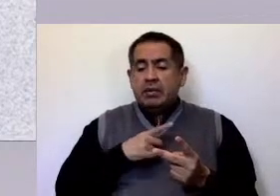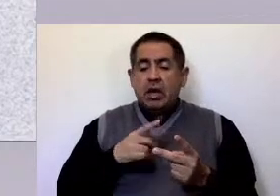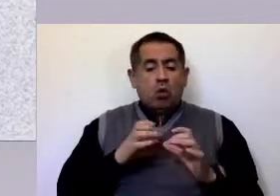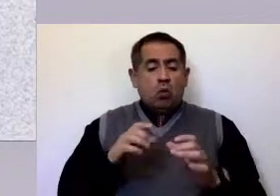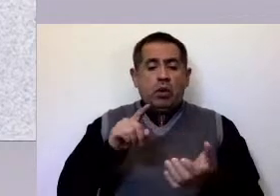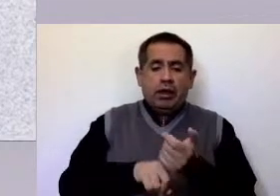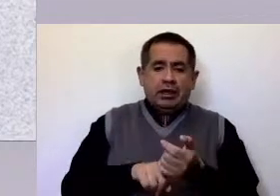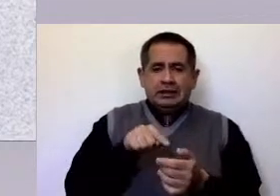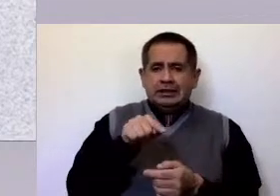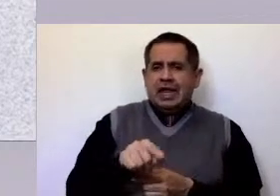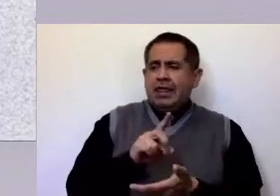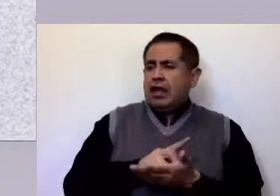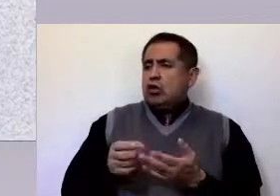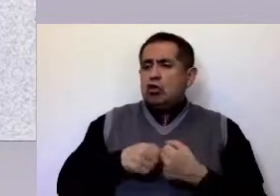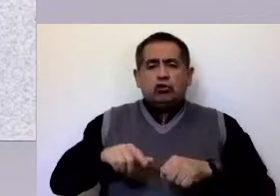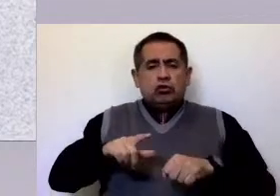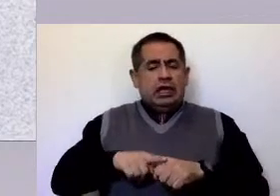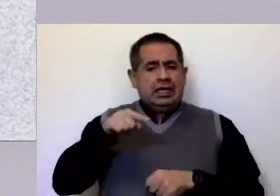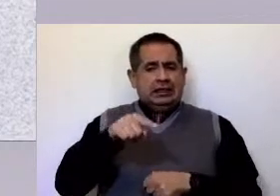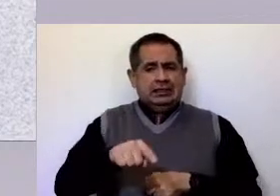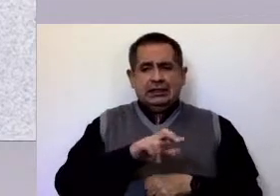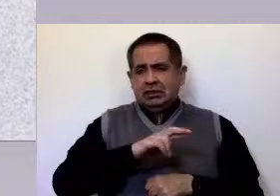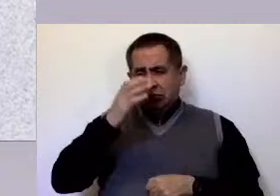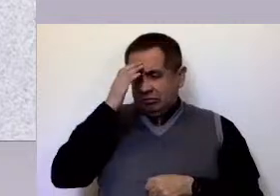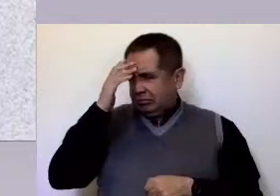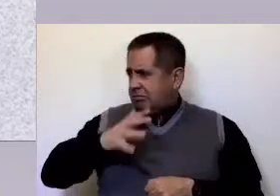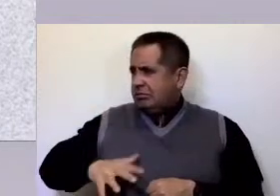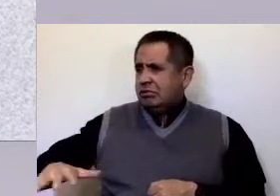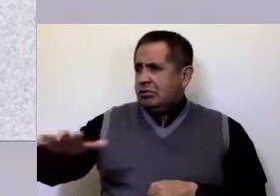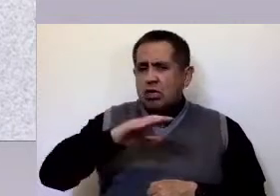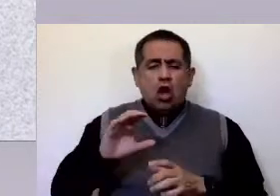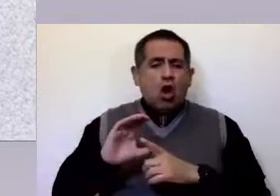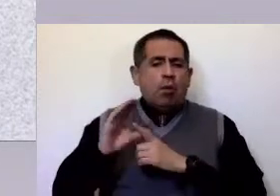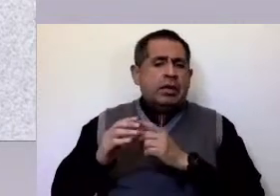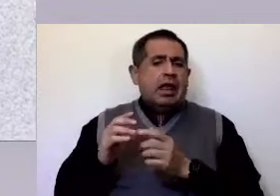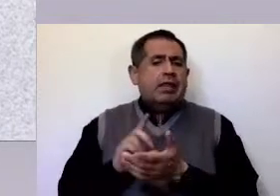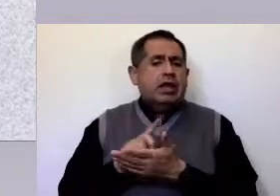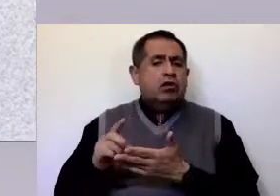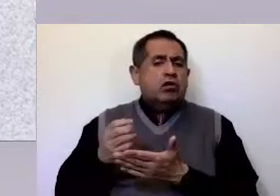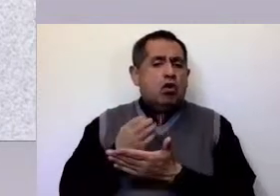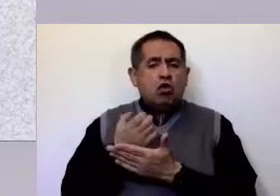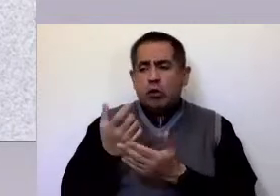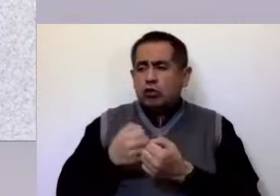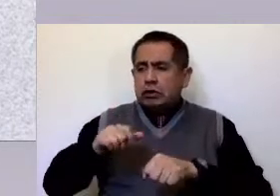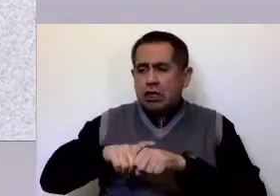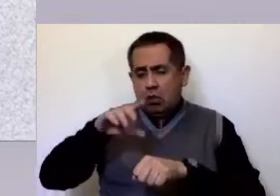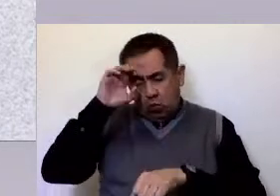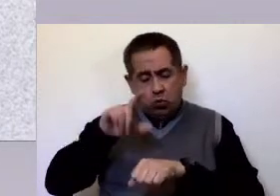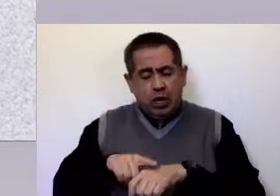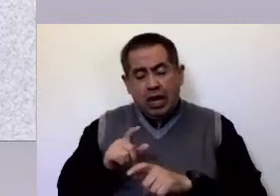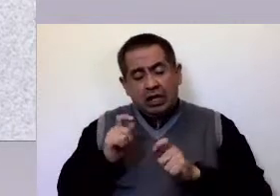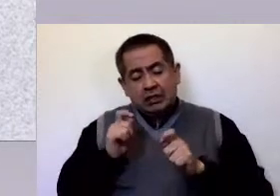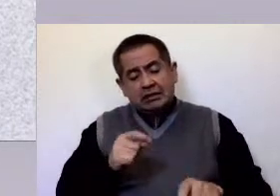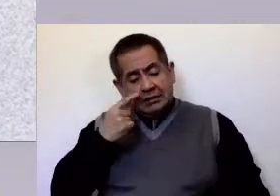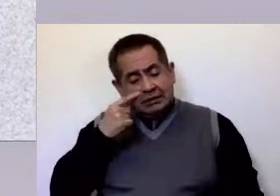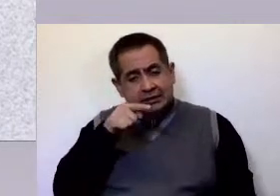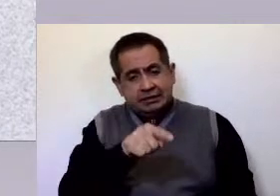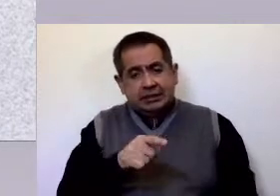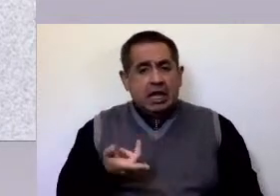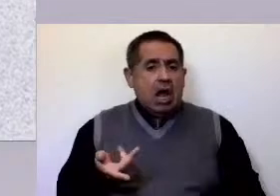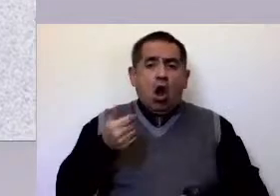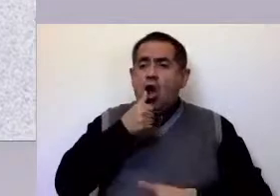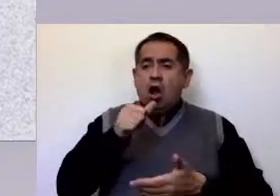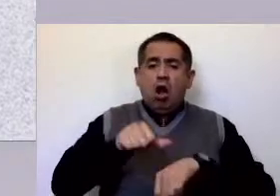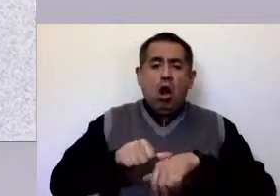los derechos sociales ha sido claramente reconocido por el comité de derechos económicos sociales y culturales en la observación general número 3